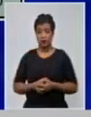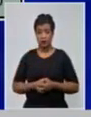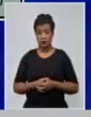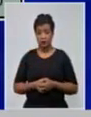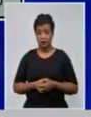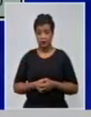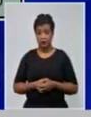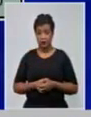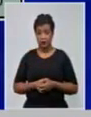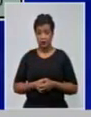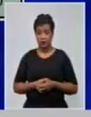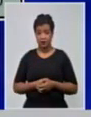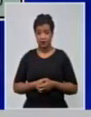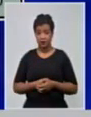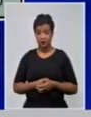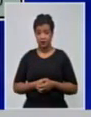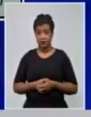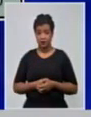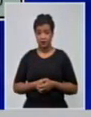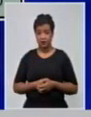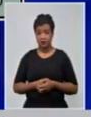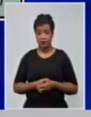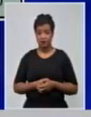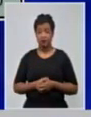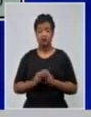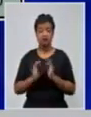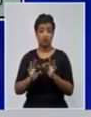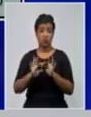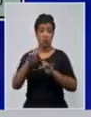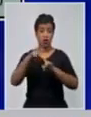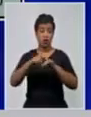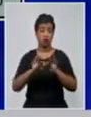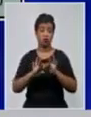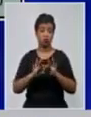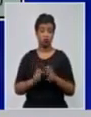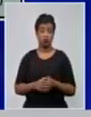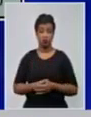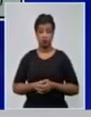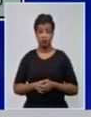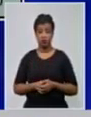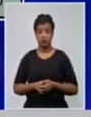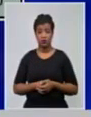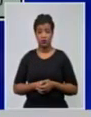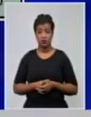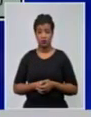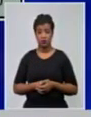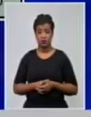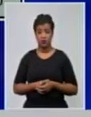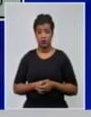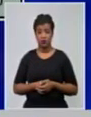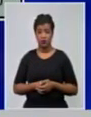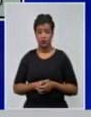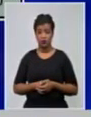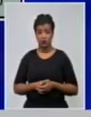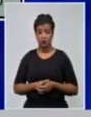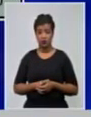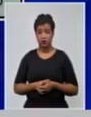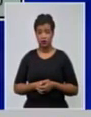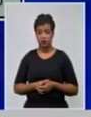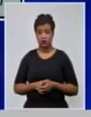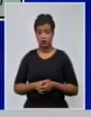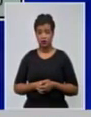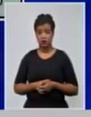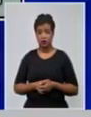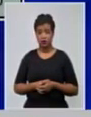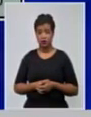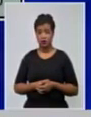Sigue marcando Guantánamo. La puntera en las no tanto como en días anteriores, pero sigue con un número elevado de casos,